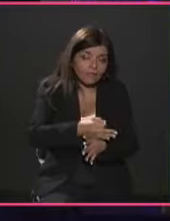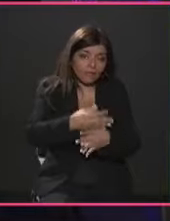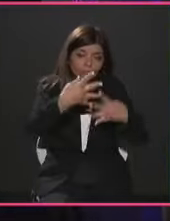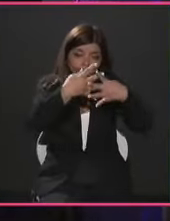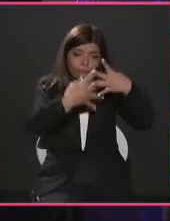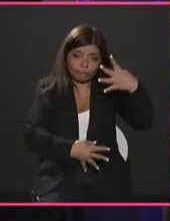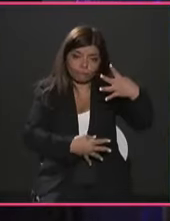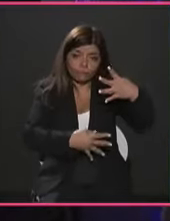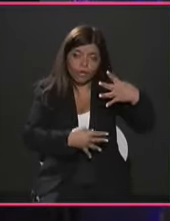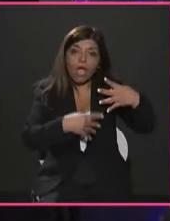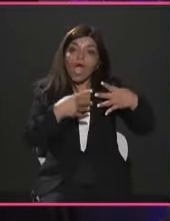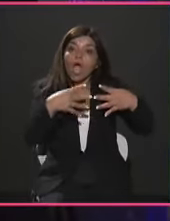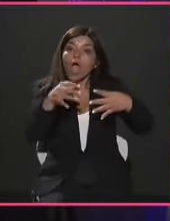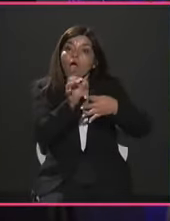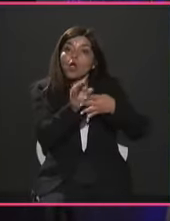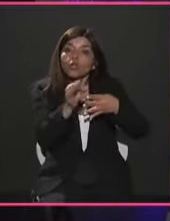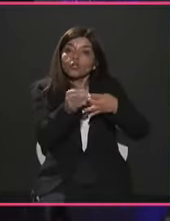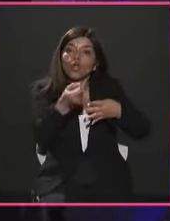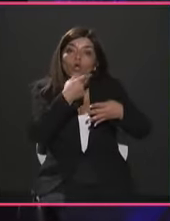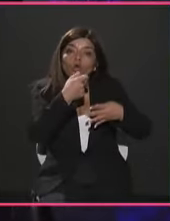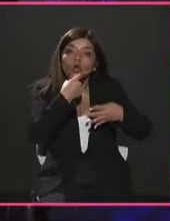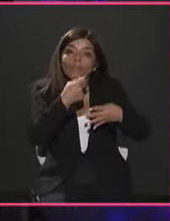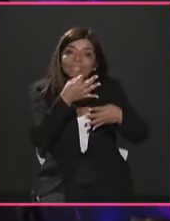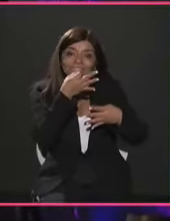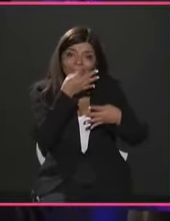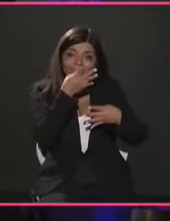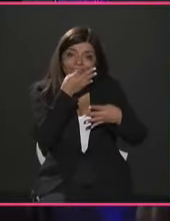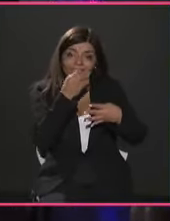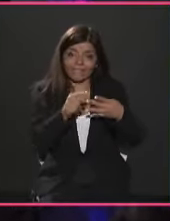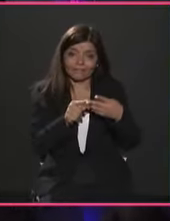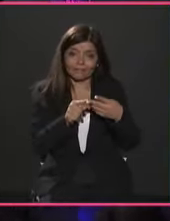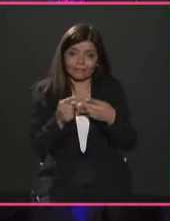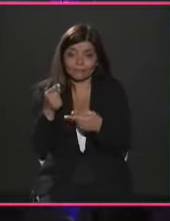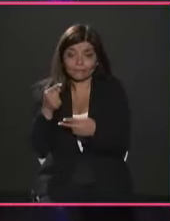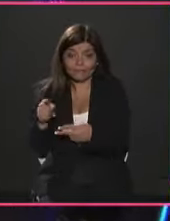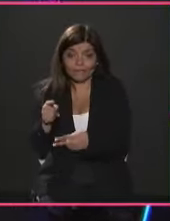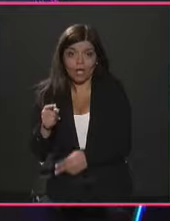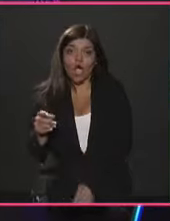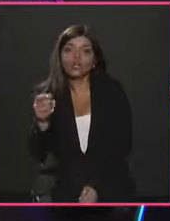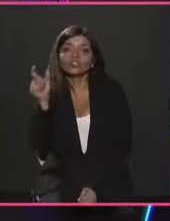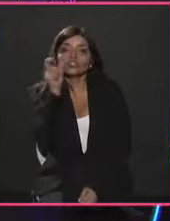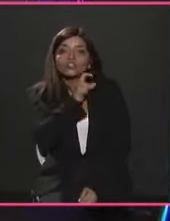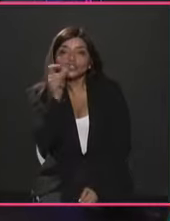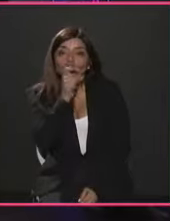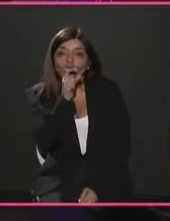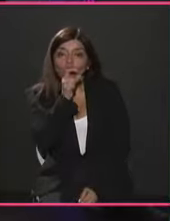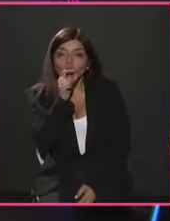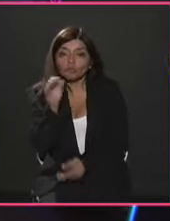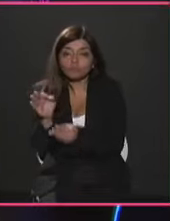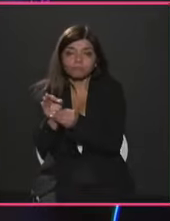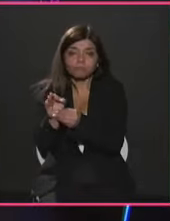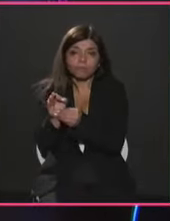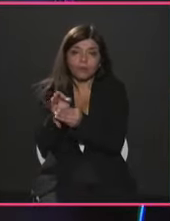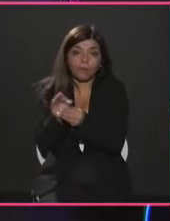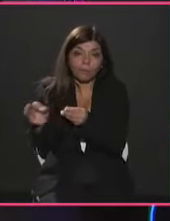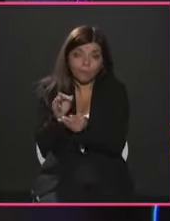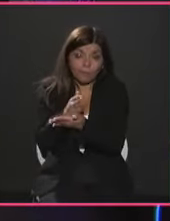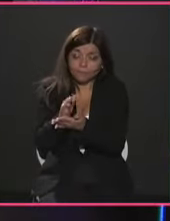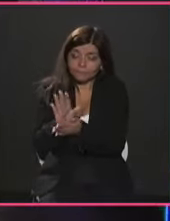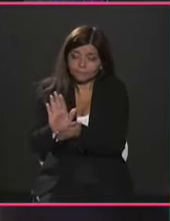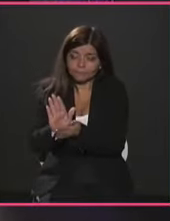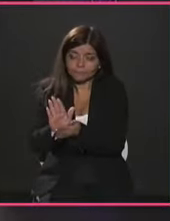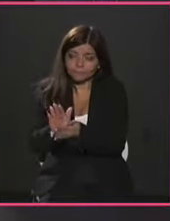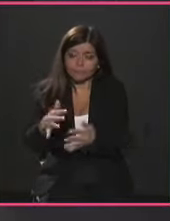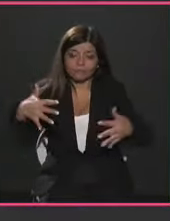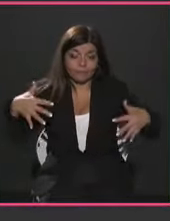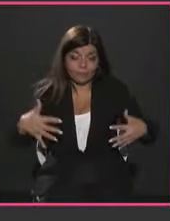compuestos verdes por otro lado tenemos una segunda lista los compuestos en color rojo que son que no tienen actividad senolíticos estas dos listas